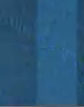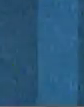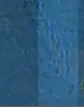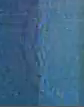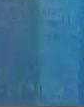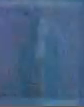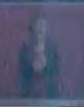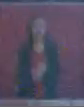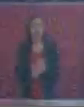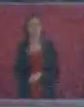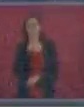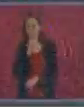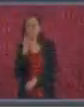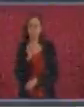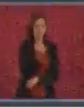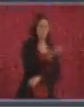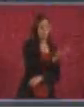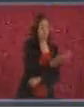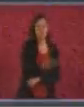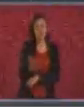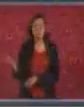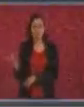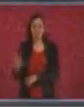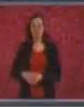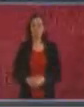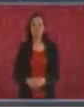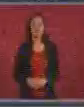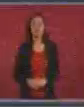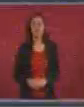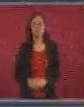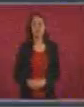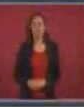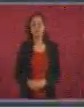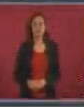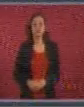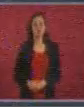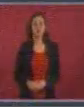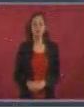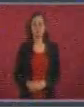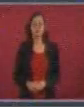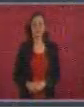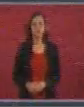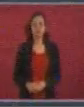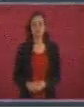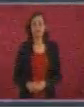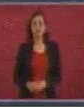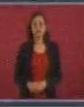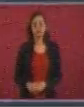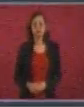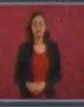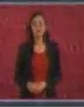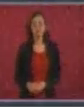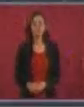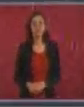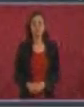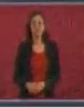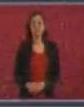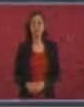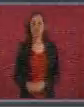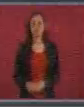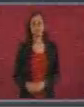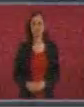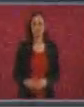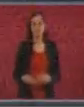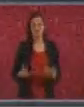recientes, en tiempos más recientes, las ocasiones incluso en que se decía, en el imaginario colectivo estaba